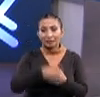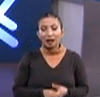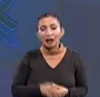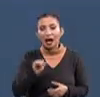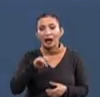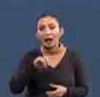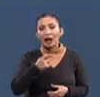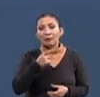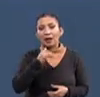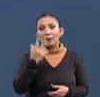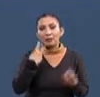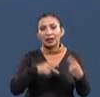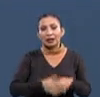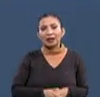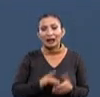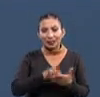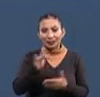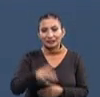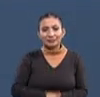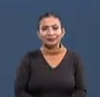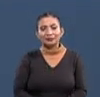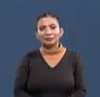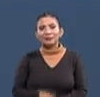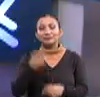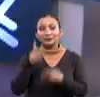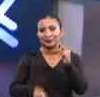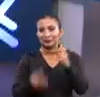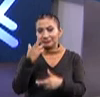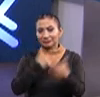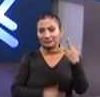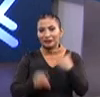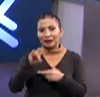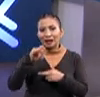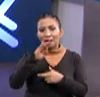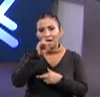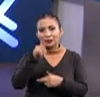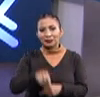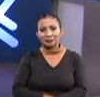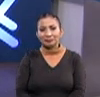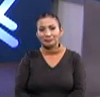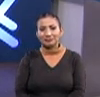sí. Ana Gabriela, por haber estado con nosotros. Gracias. Una pausa, regresamos. Esto es Interfaz.